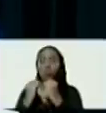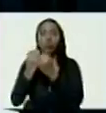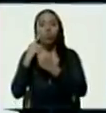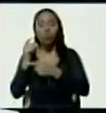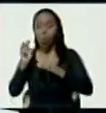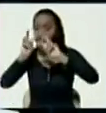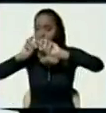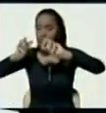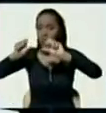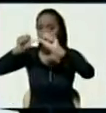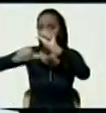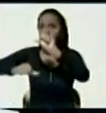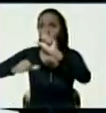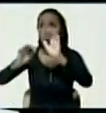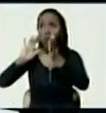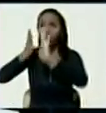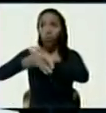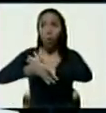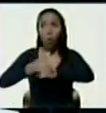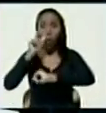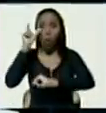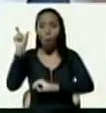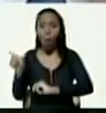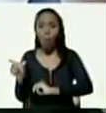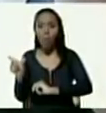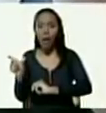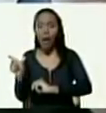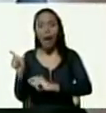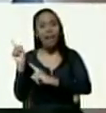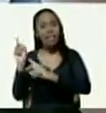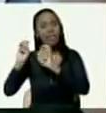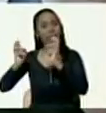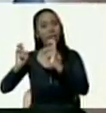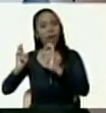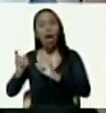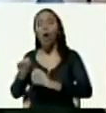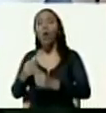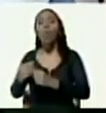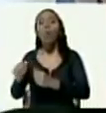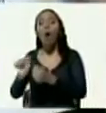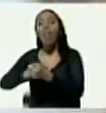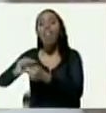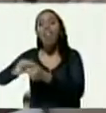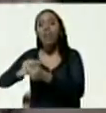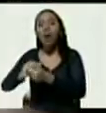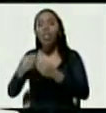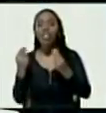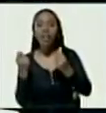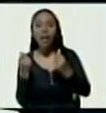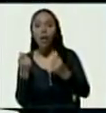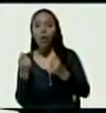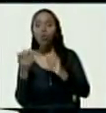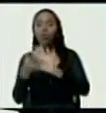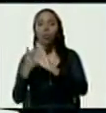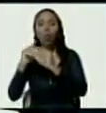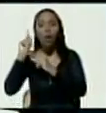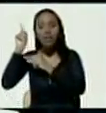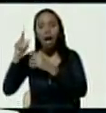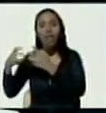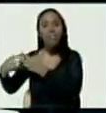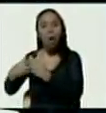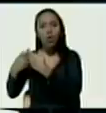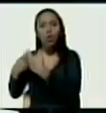de que abandone su investigación sobre Betancourt en relación con un caso de lavado de dinero y soborno en la Florida.